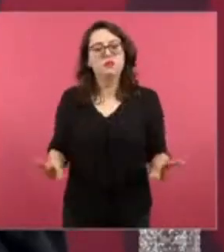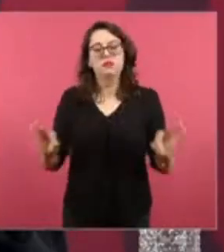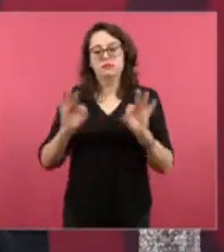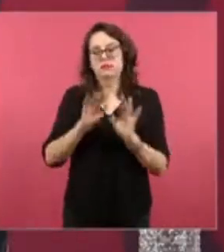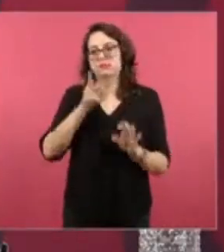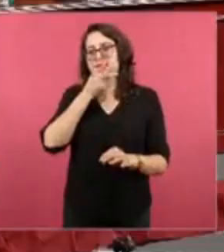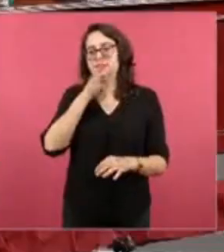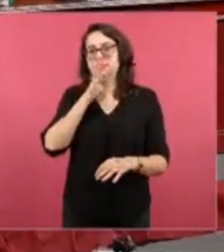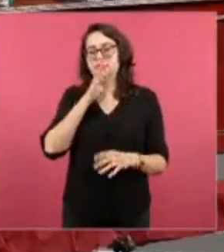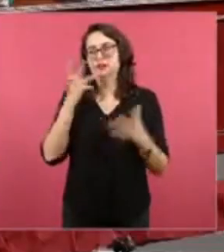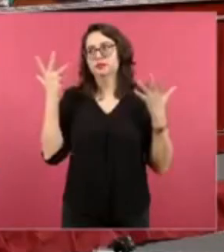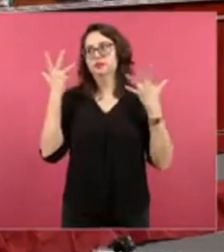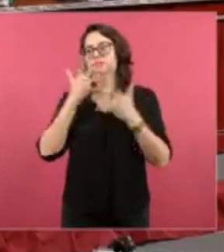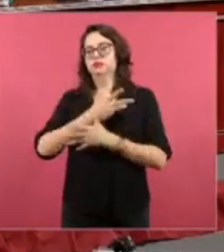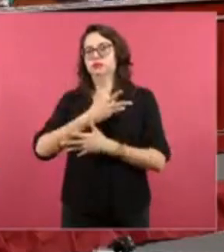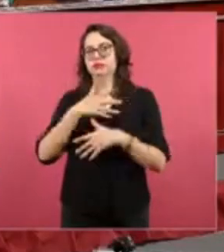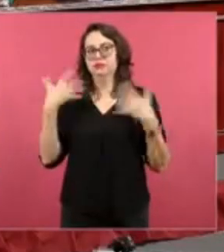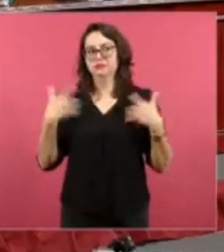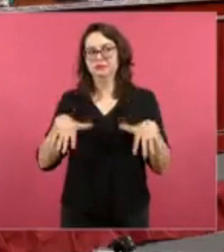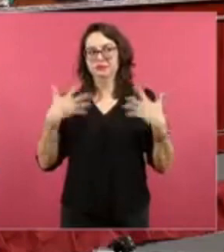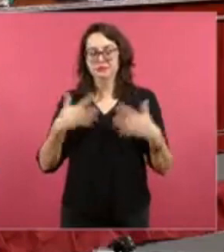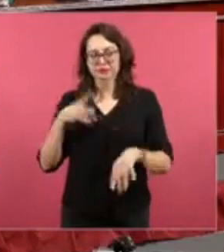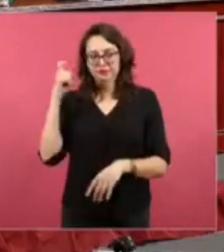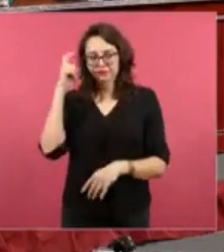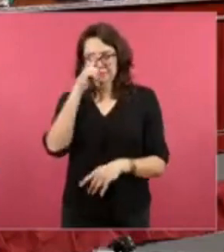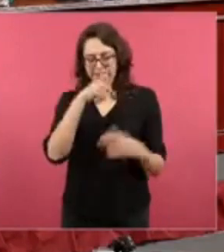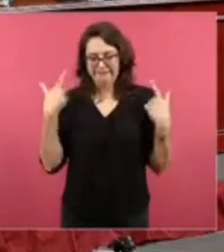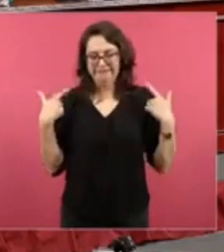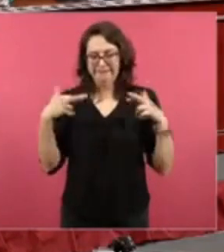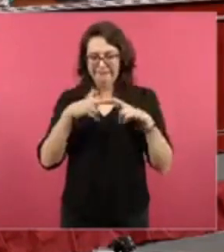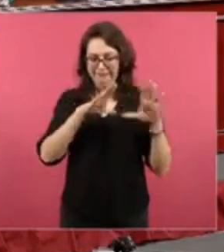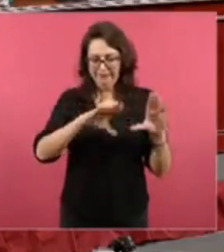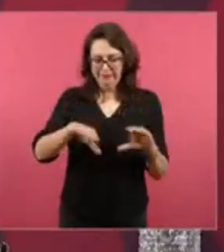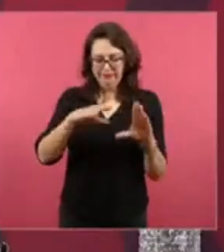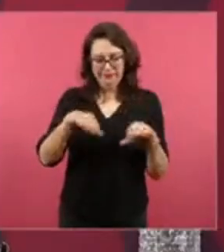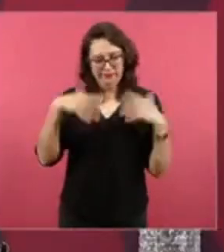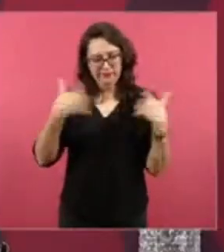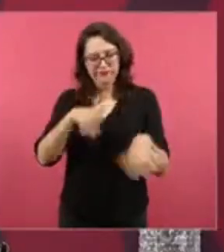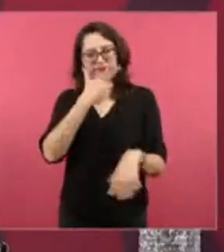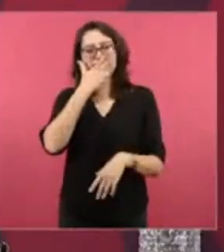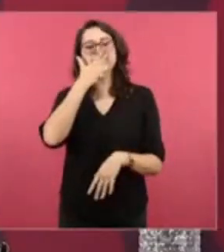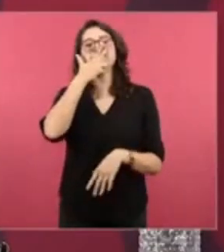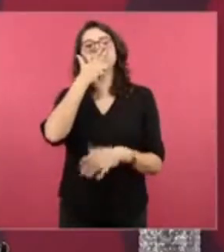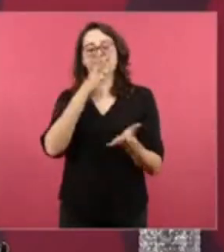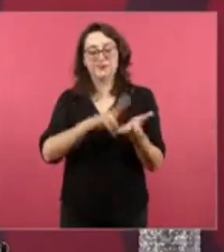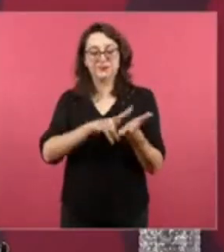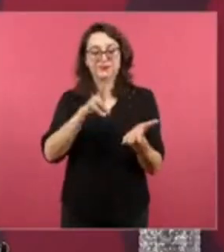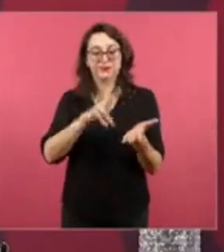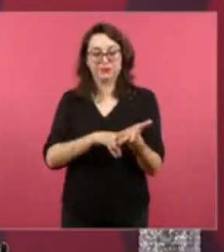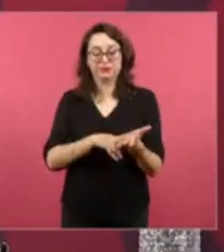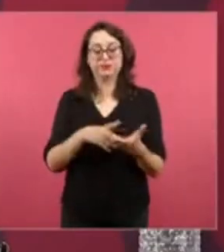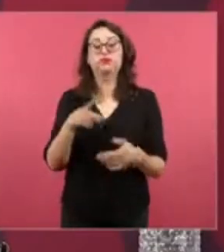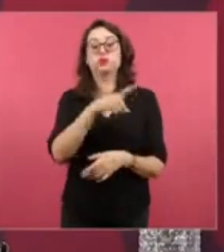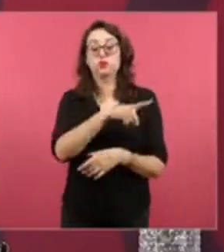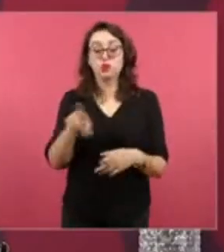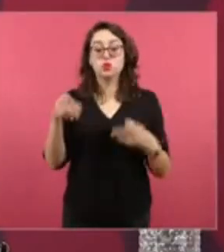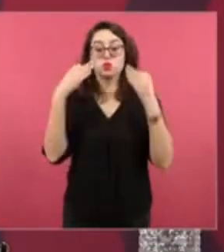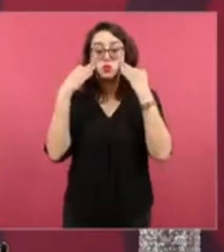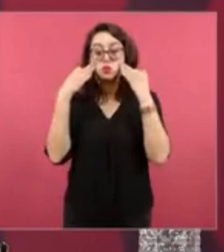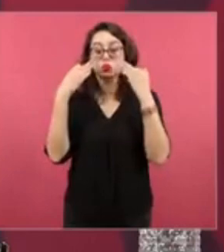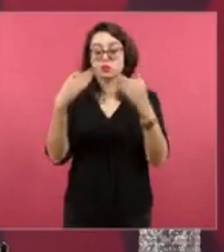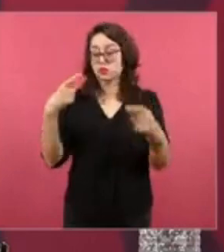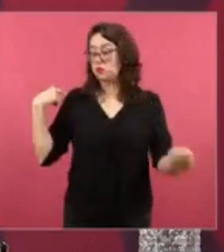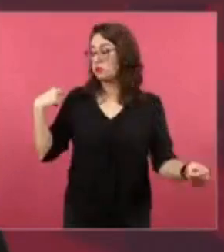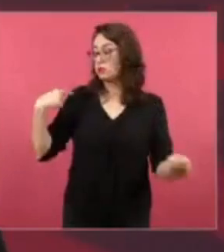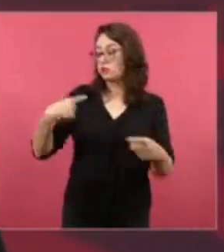a aprendizaje con algo muy importante. Y ustedes lo pudieron ver o lo han visto con los maestros y las maestras que se han presentado